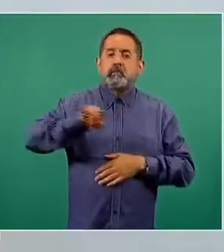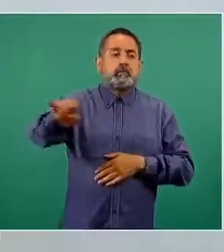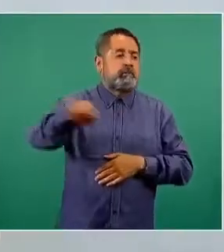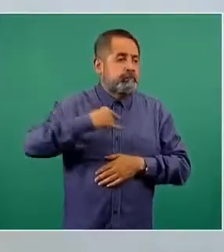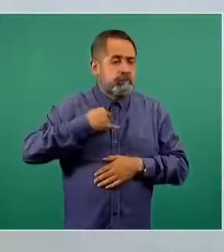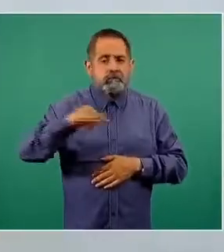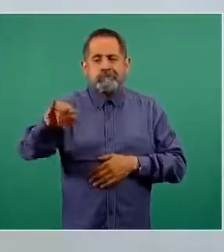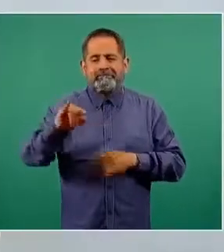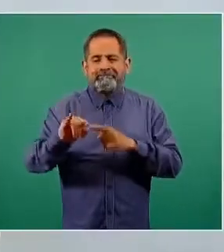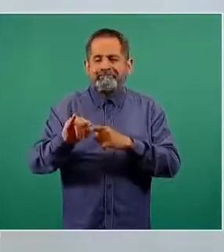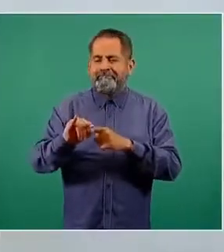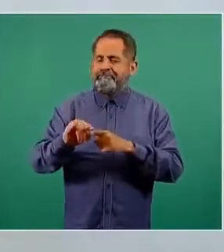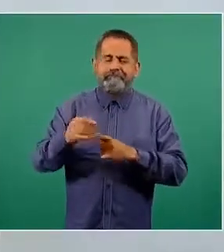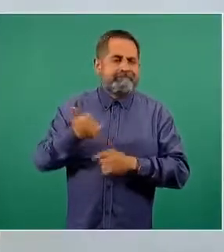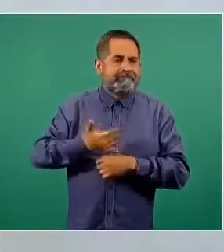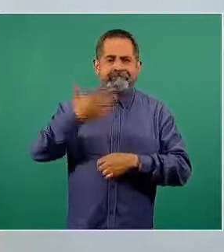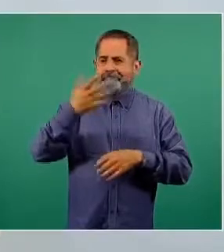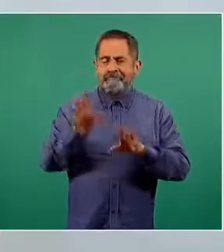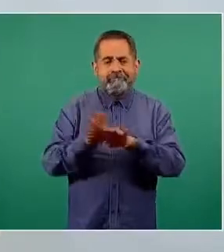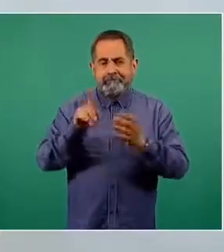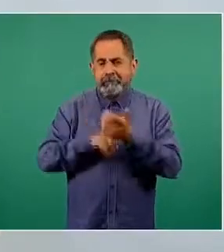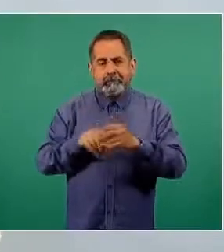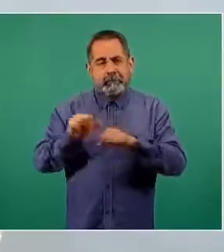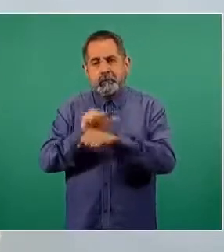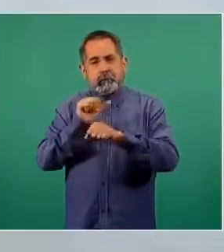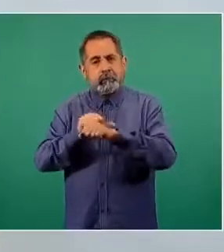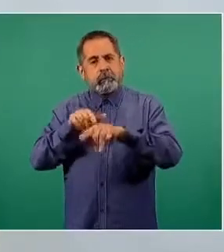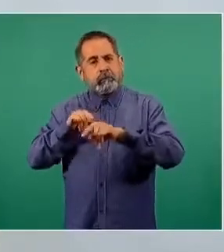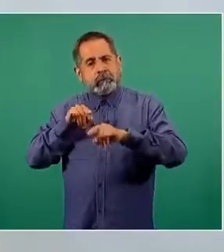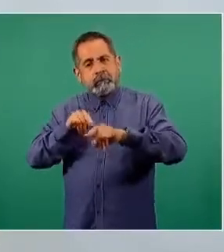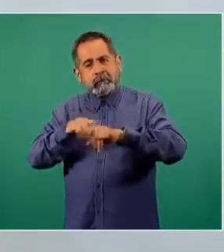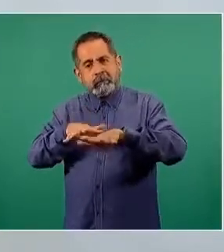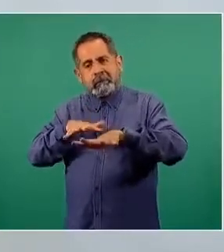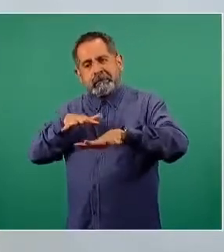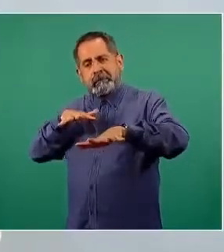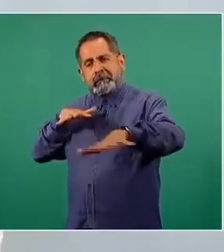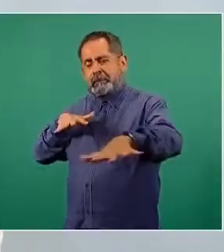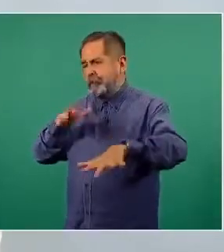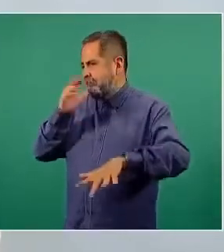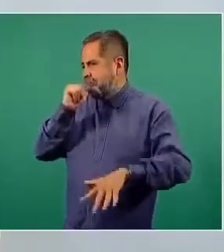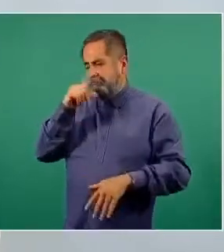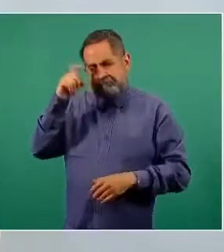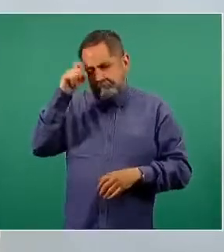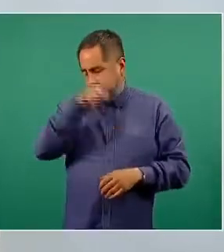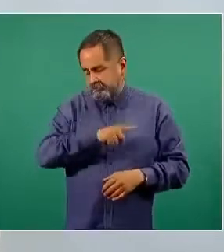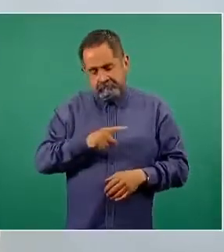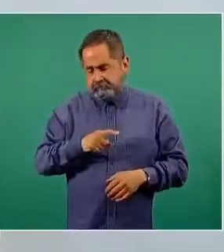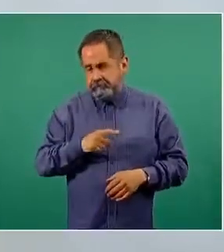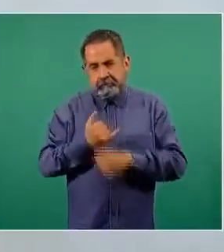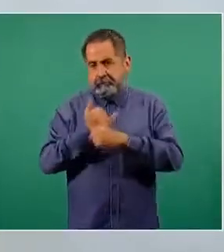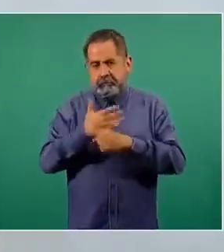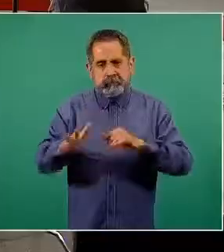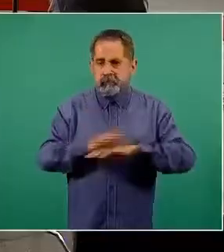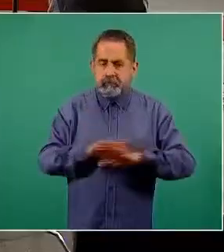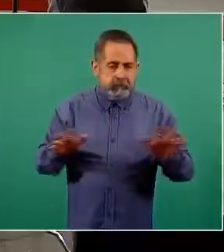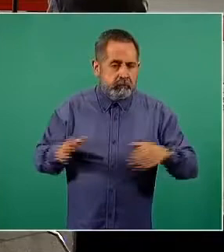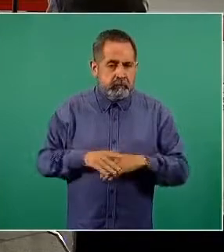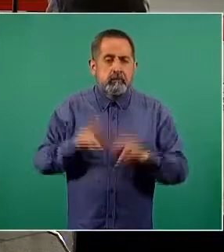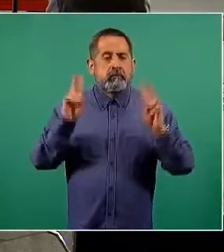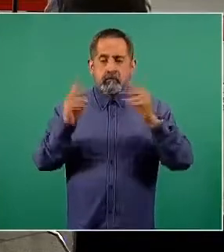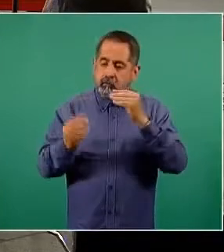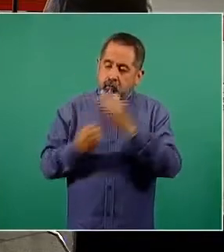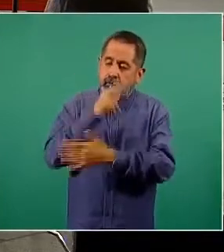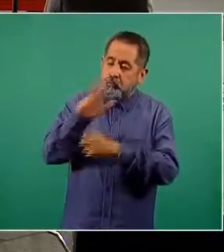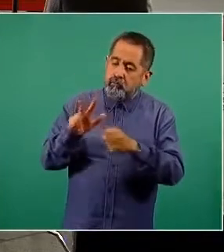convertir insosteniblemente en algo que no vamos a soportar como humanidad y como país. Hemos dicho que la nueva